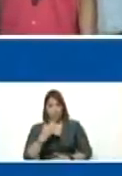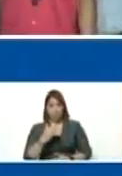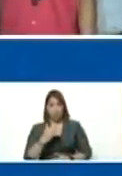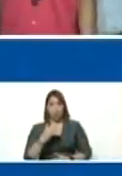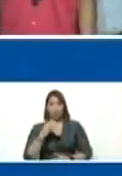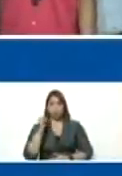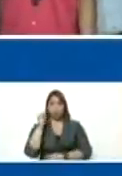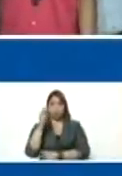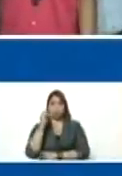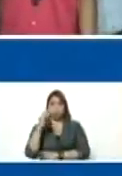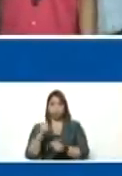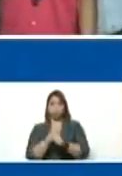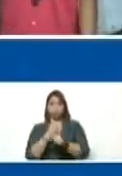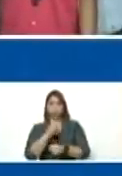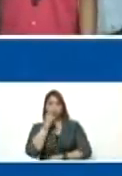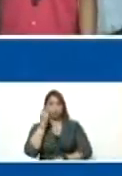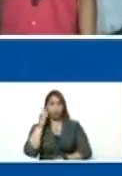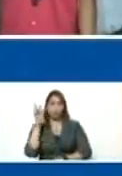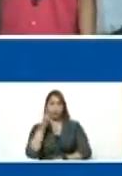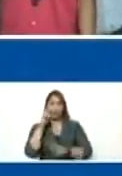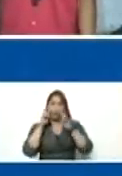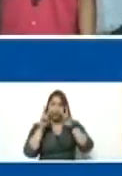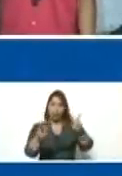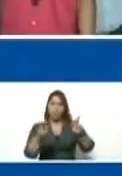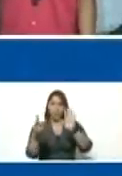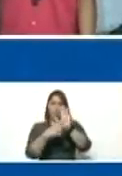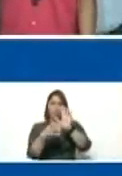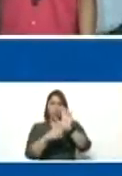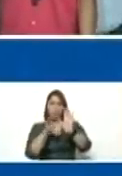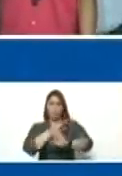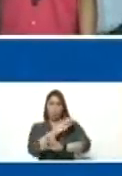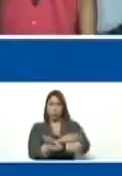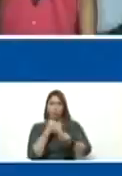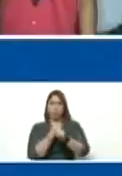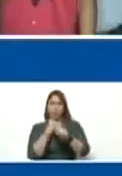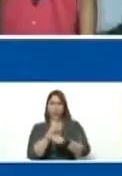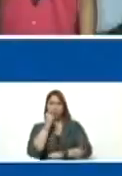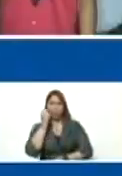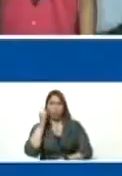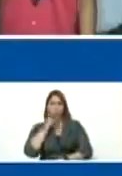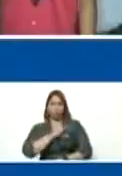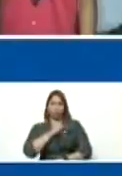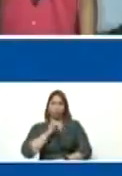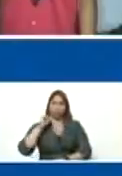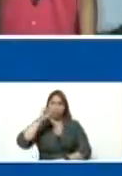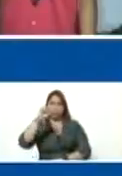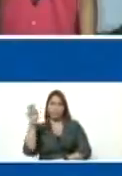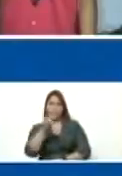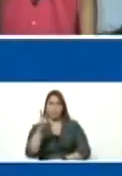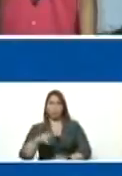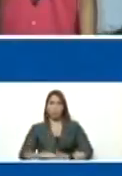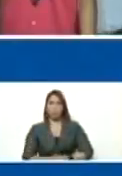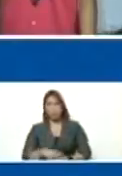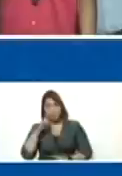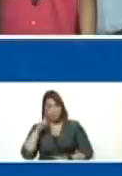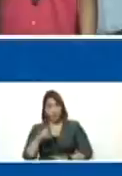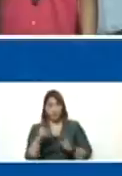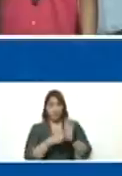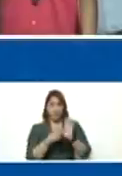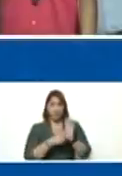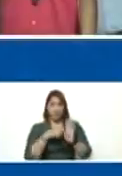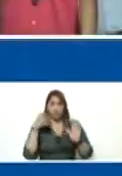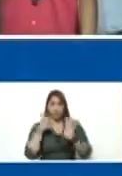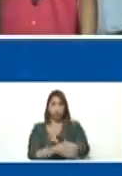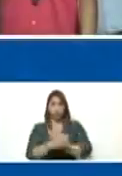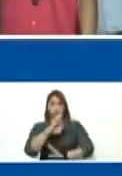de los Trabajadores Venezolanos y vean la verdad del poder obrero, del socialismo venezolano, vean la verdad de los CPT.